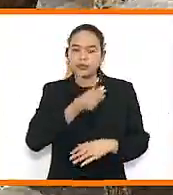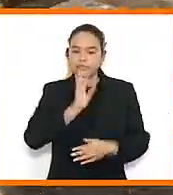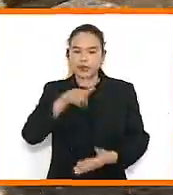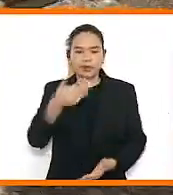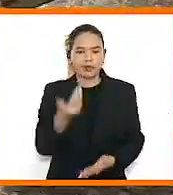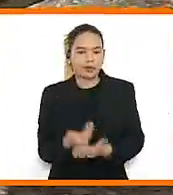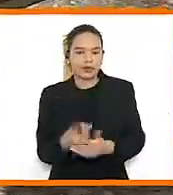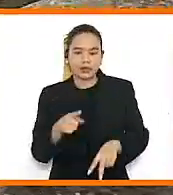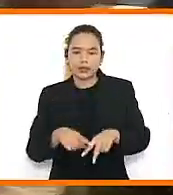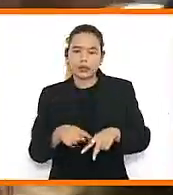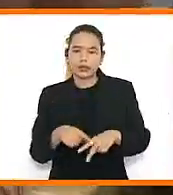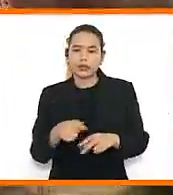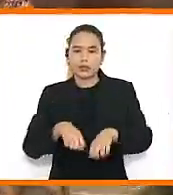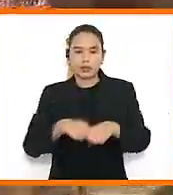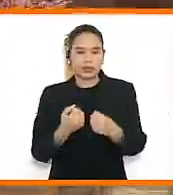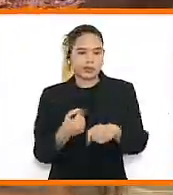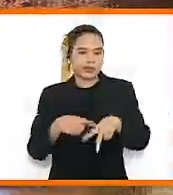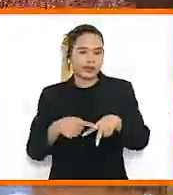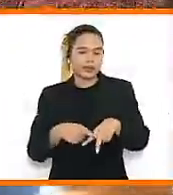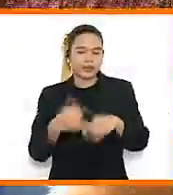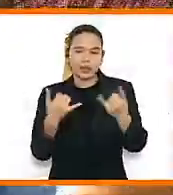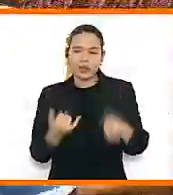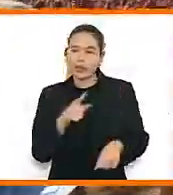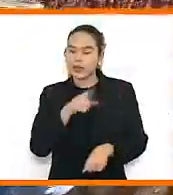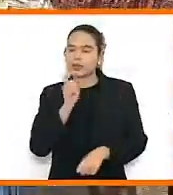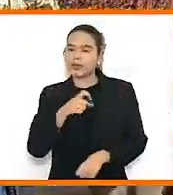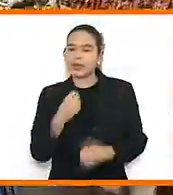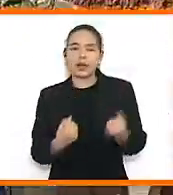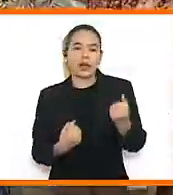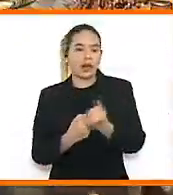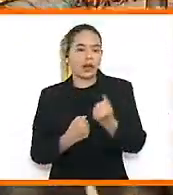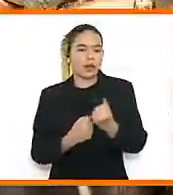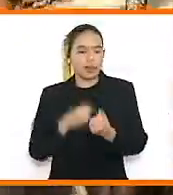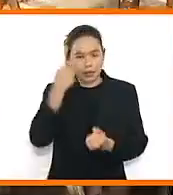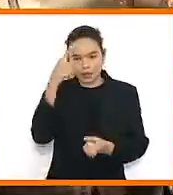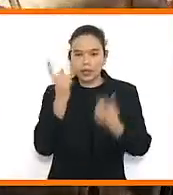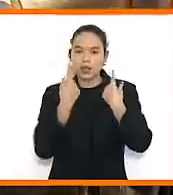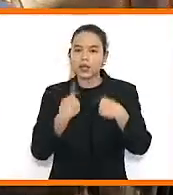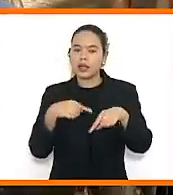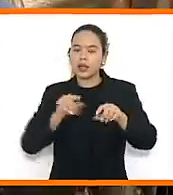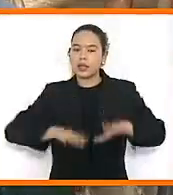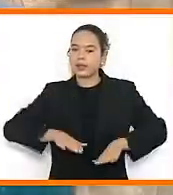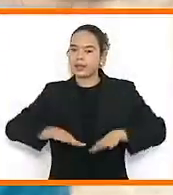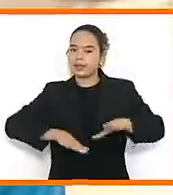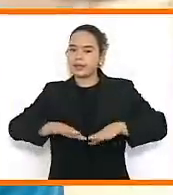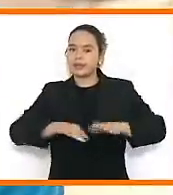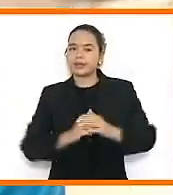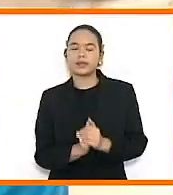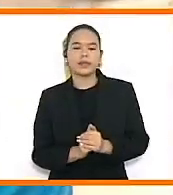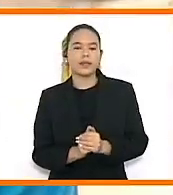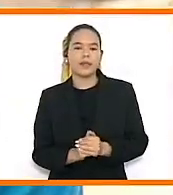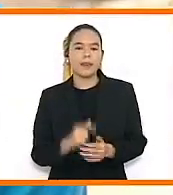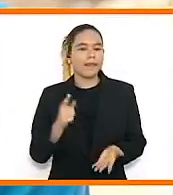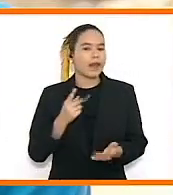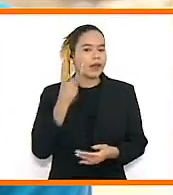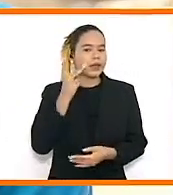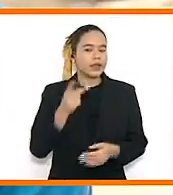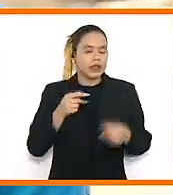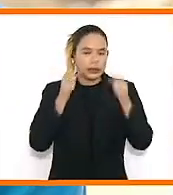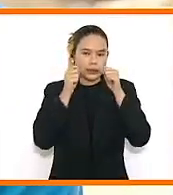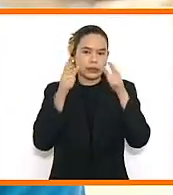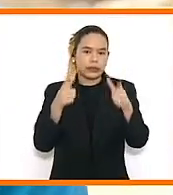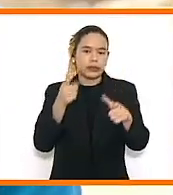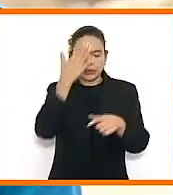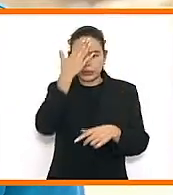fracturándose una de sus piernas, por lo que ahora necesita apoyarse para poder dar algunos pasos. Es algo magnífico